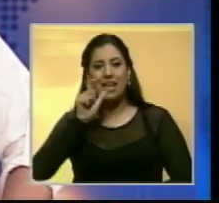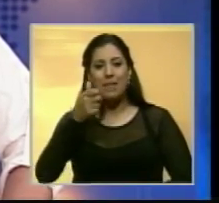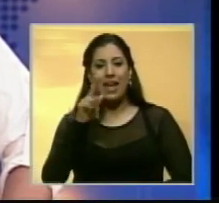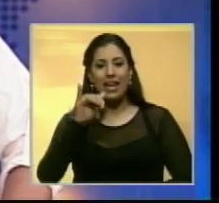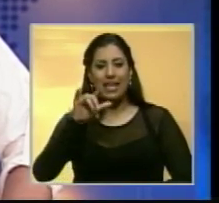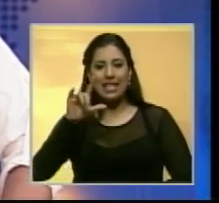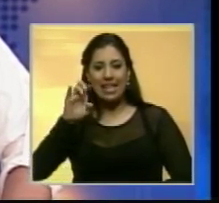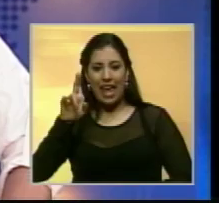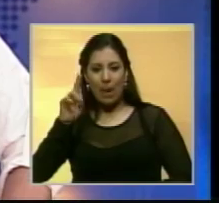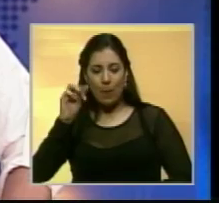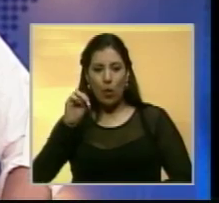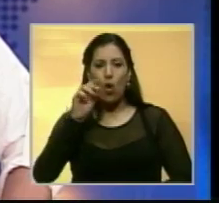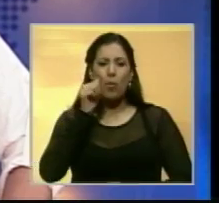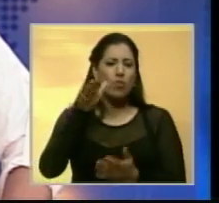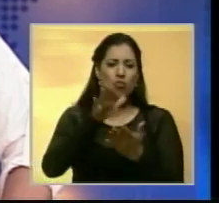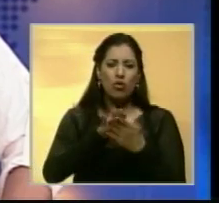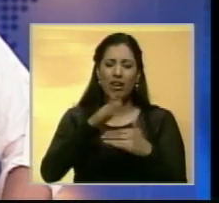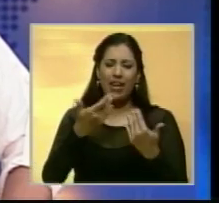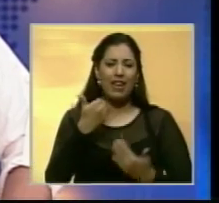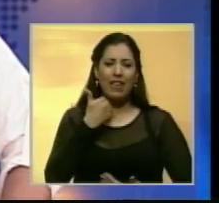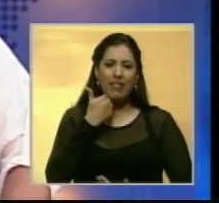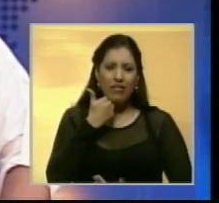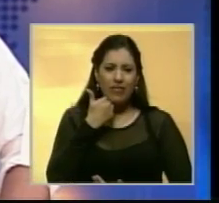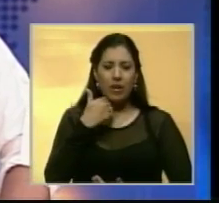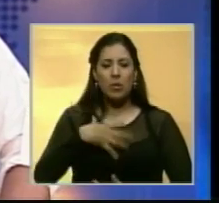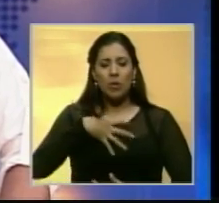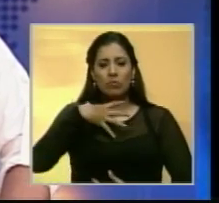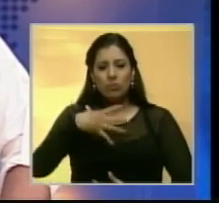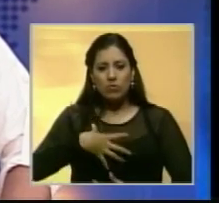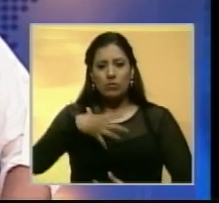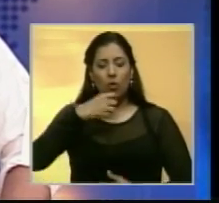murió este fin de semana como consecuencia de una deficiencia